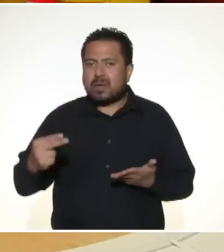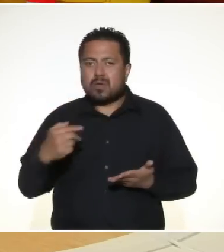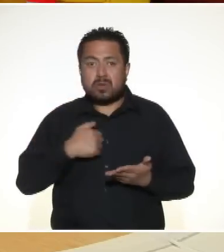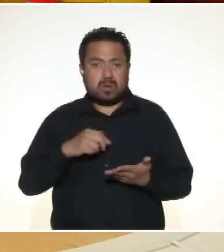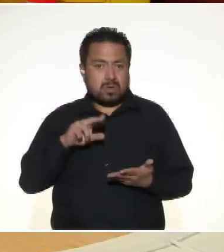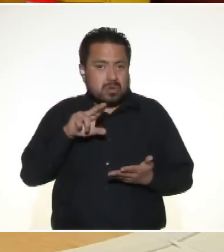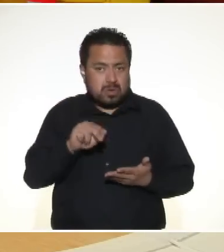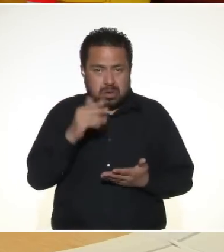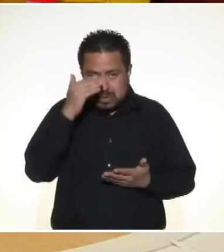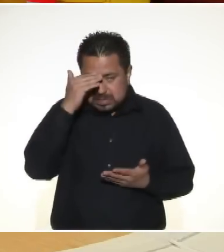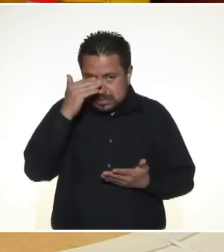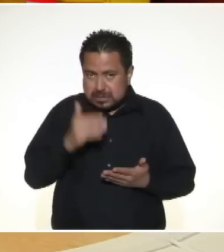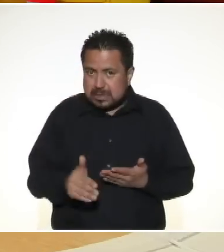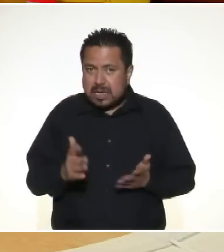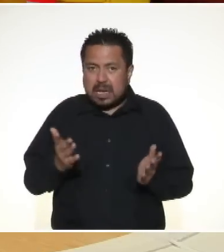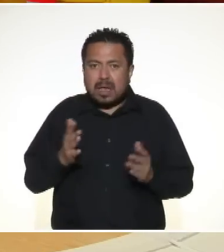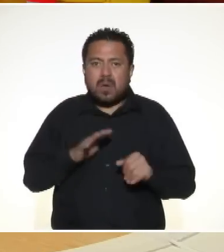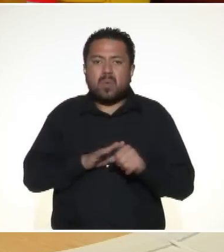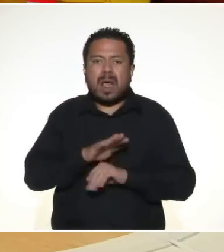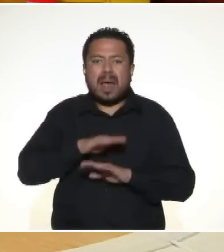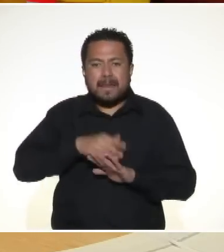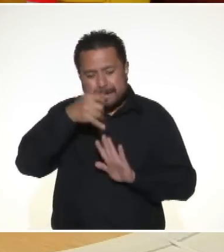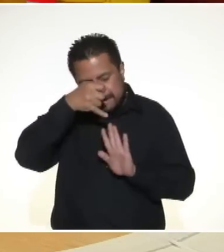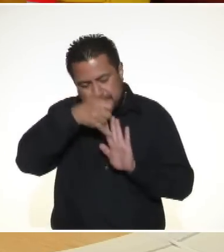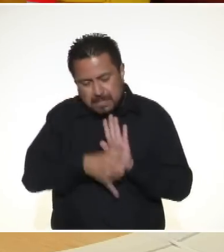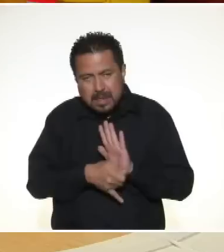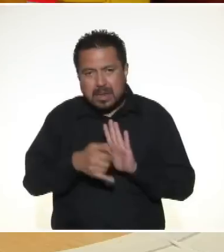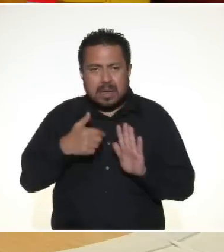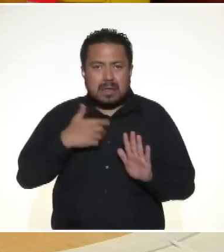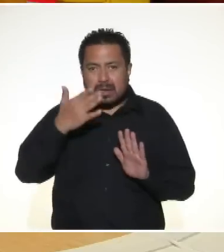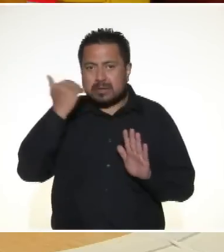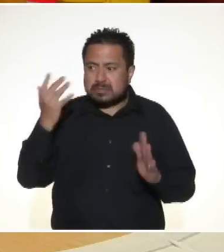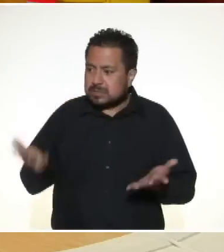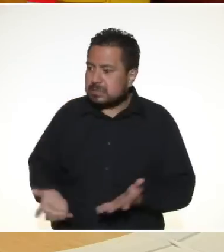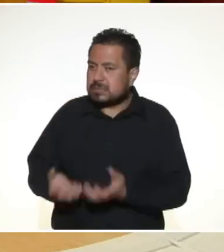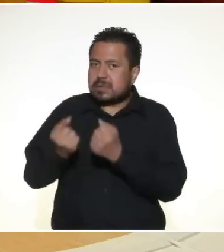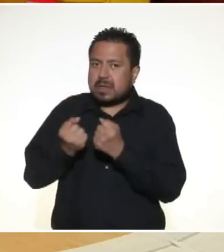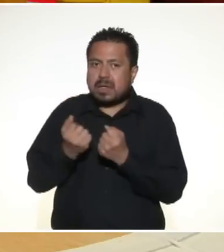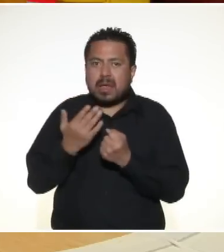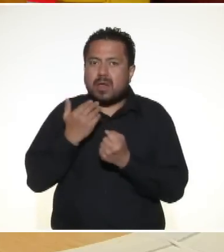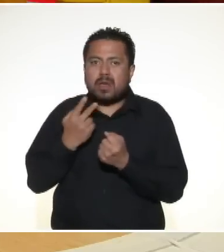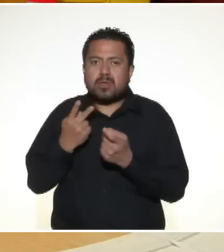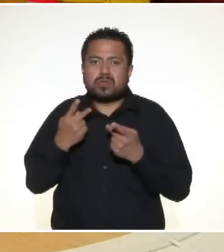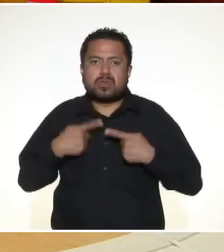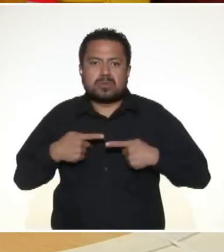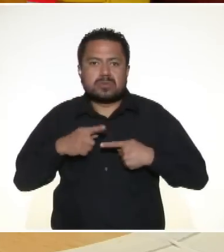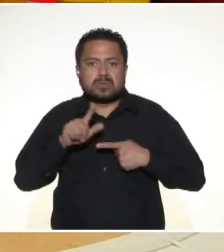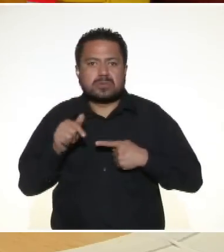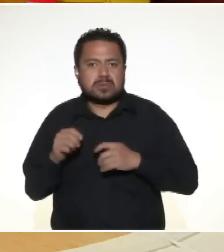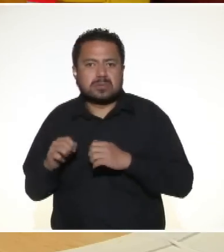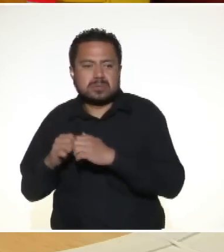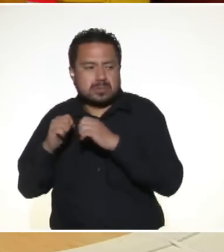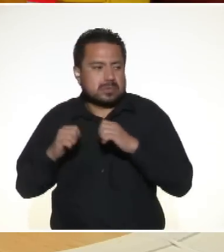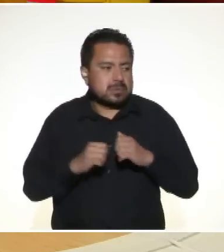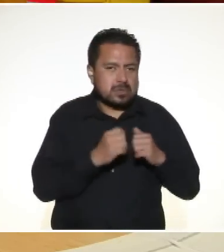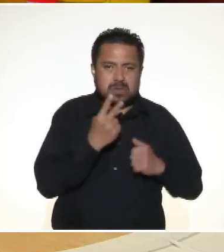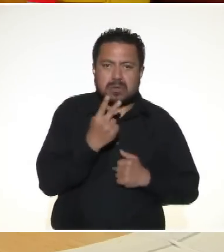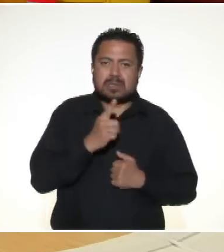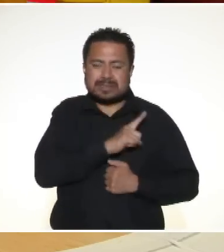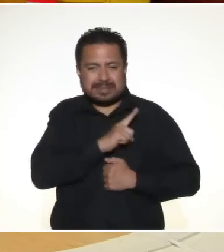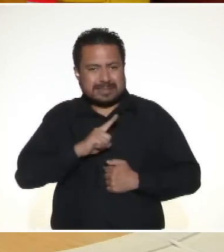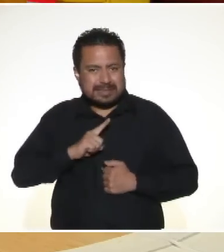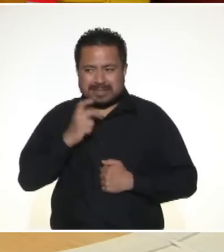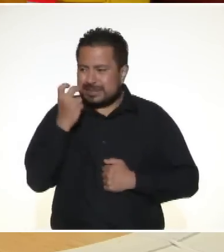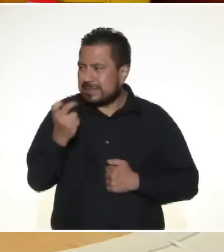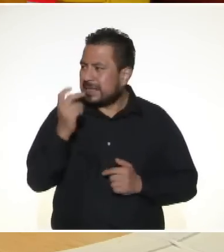sé, como bien comentaban, qué tan profundo es, si yo no sé cómo hacer un rescate, ya no voy a tener una víctima, voy a tener dos. ¿Sí? Entonces, eso debemos